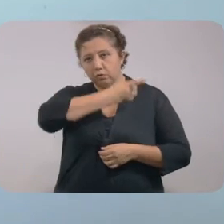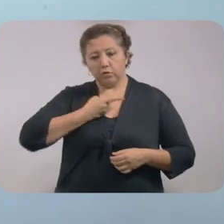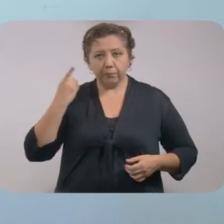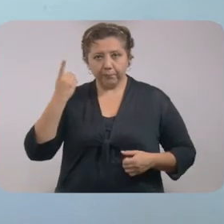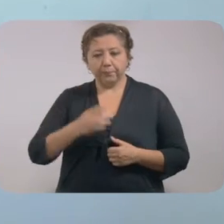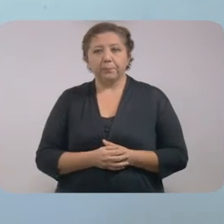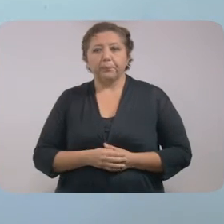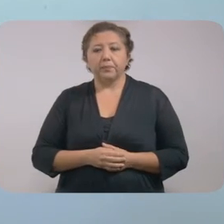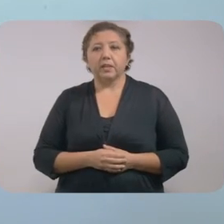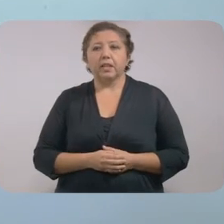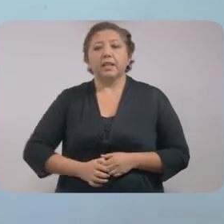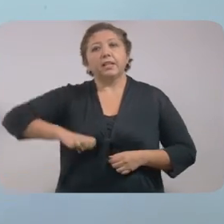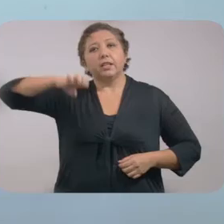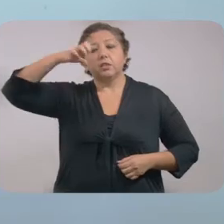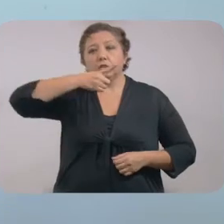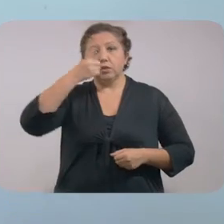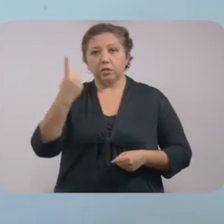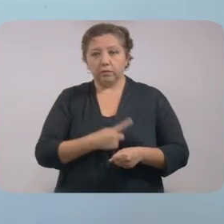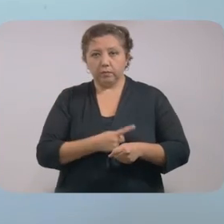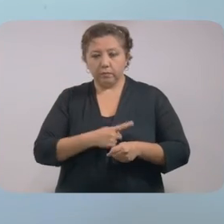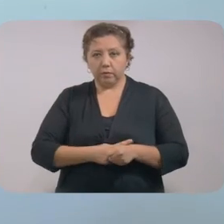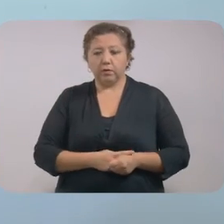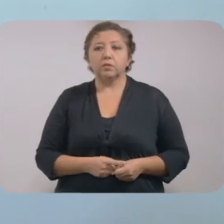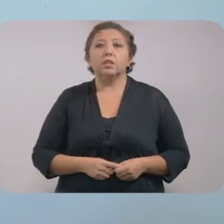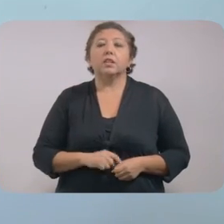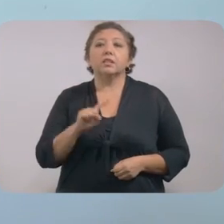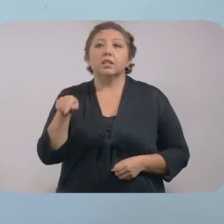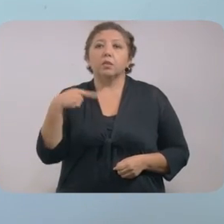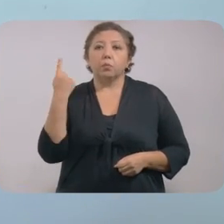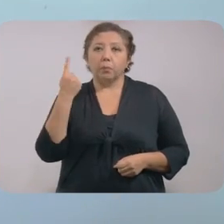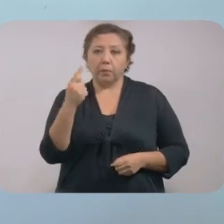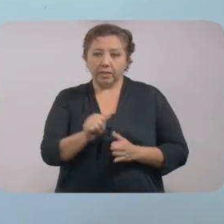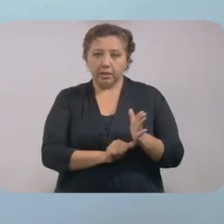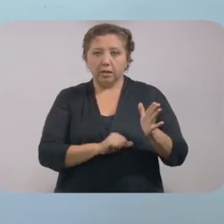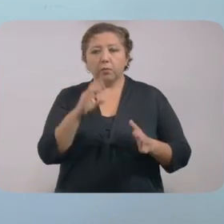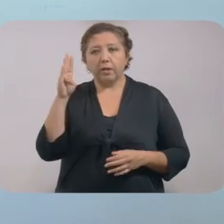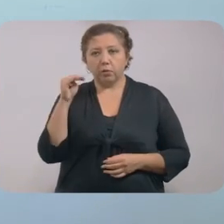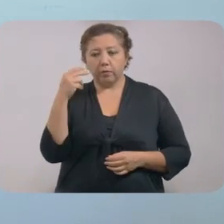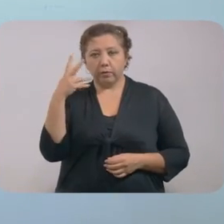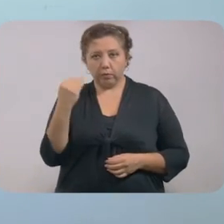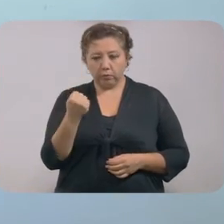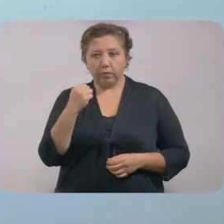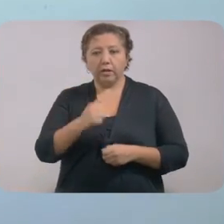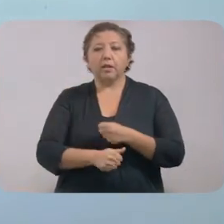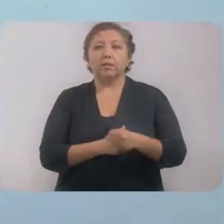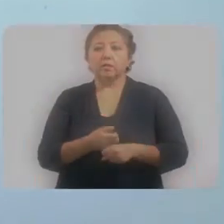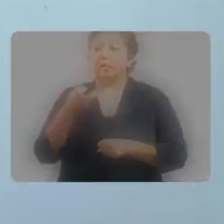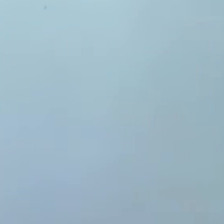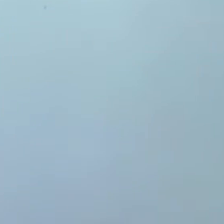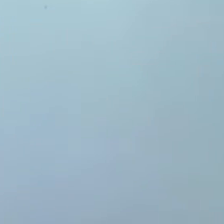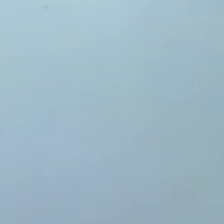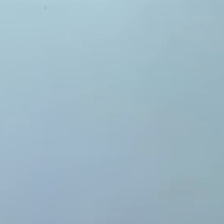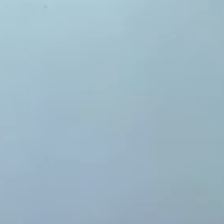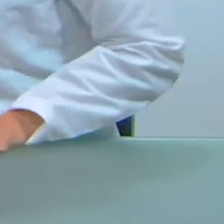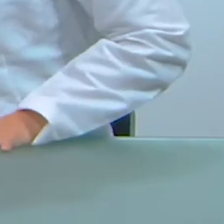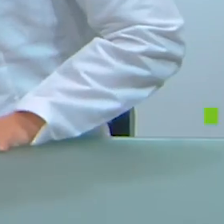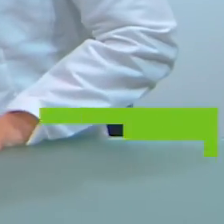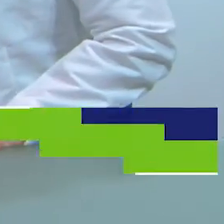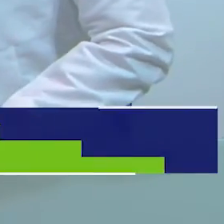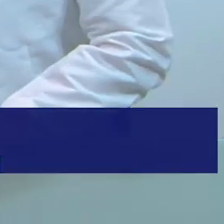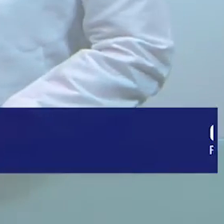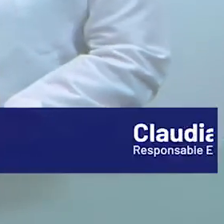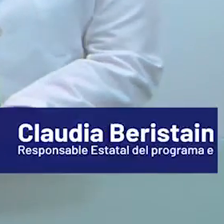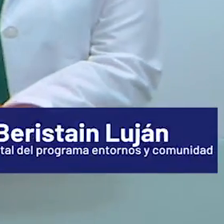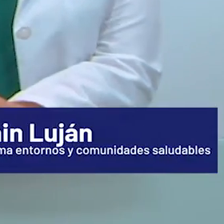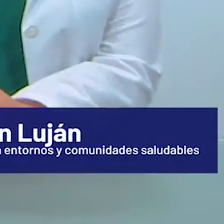de diagnóstico. El rango de edad de los casos confirmados es de un mes a 99 años. Este es el reporte del día de hoy,